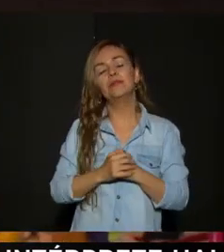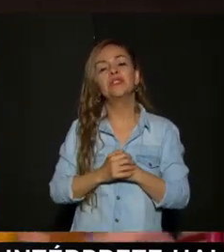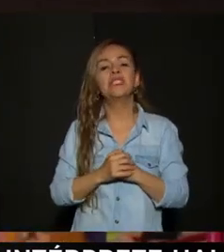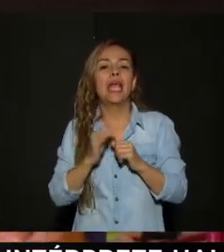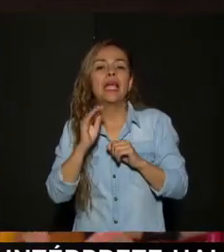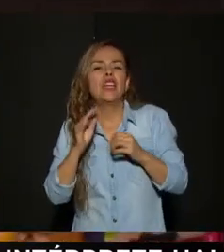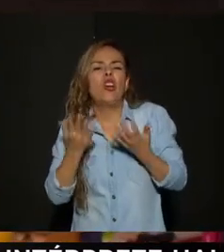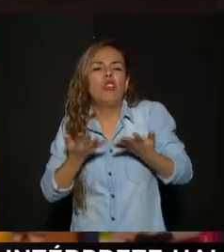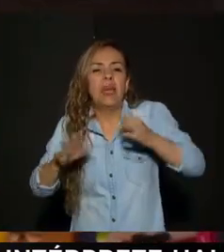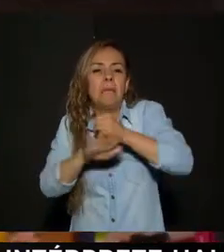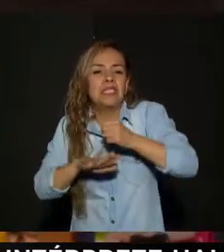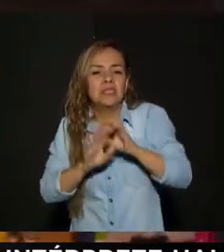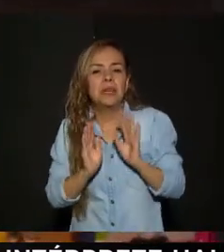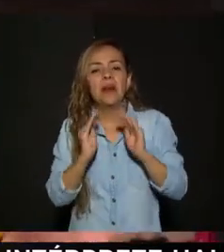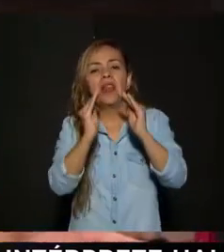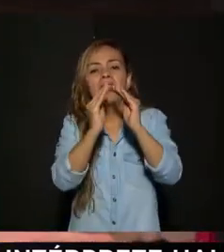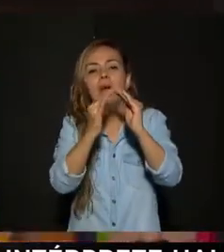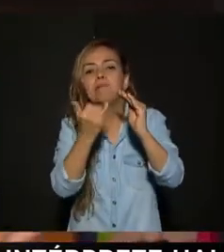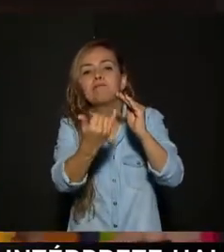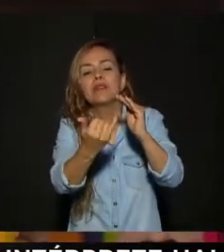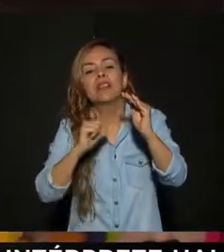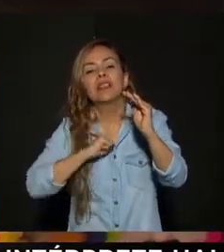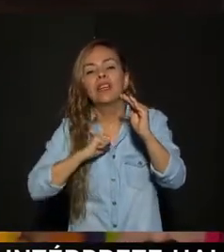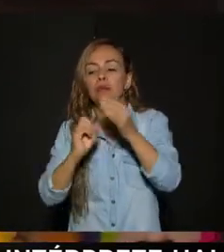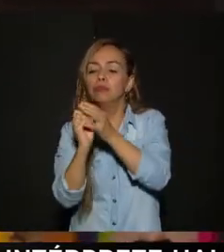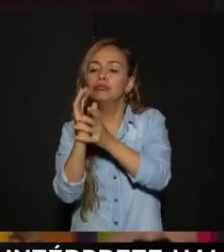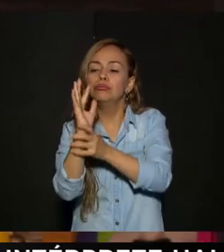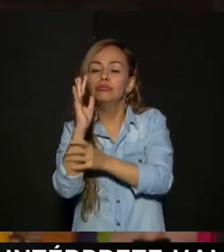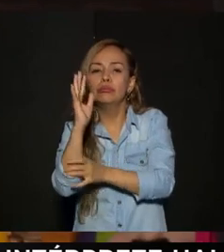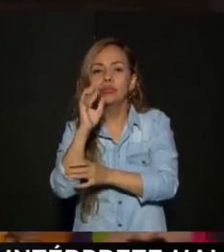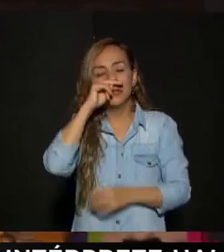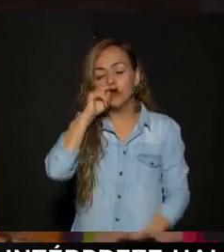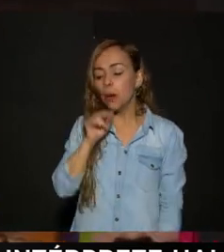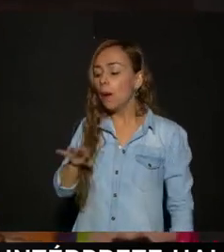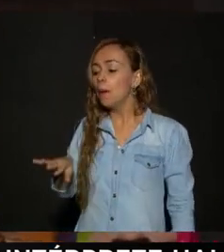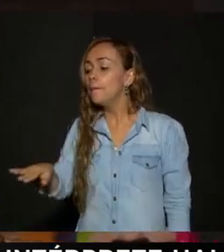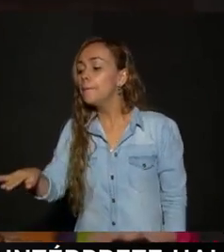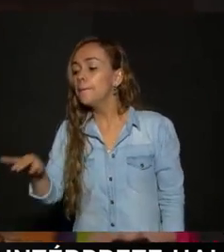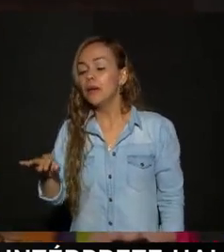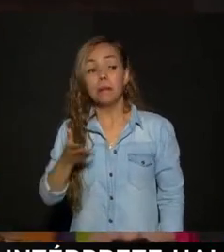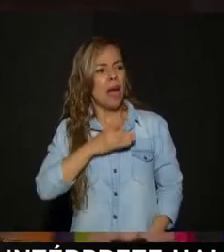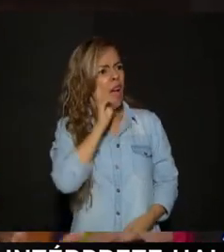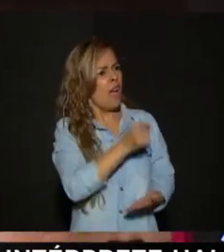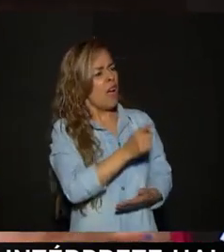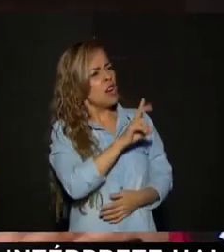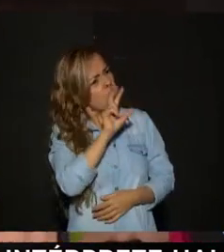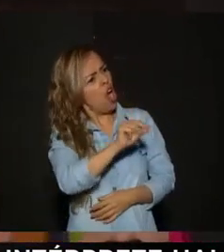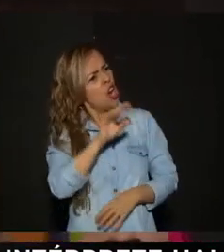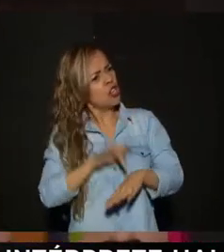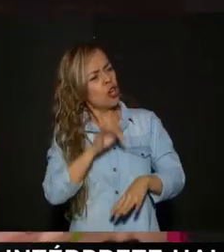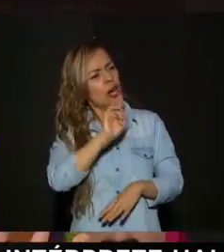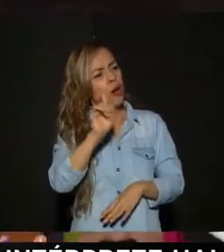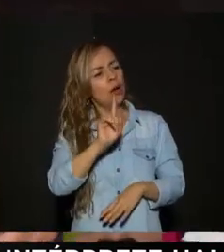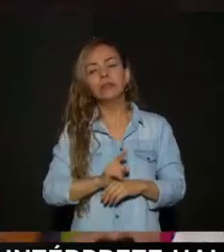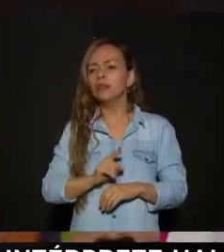tiene en la casa una matica, una plantica. El niño siempre va como a tocar las hojitas y la mamá, no toque, no toque las hojitas. No, dejémoslo de pronto